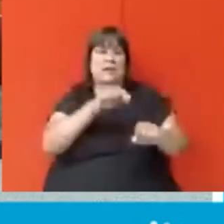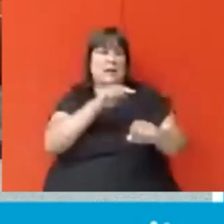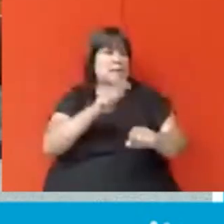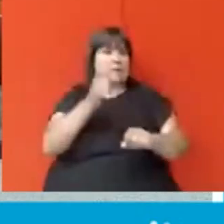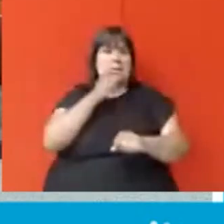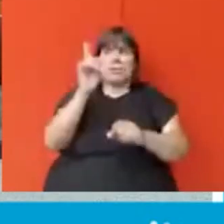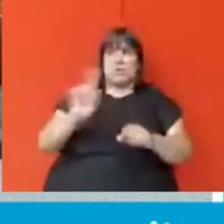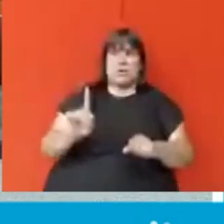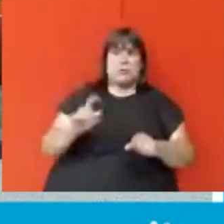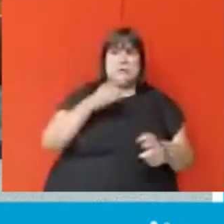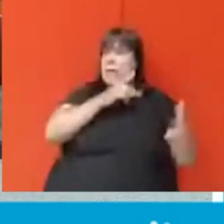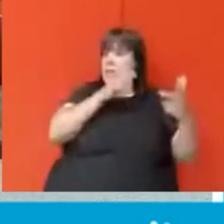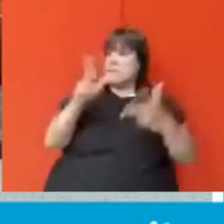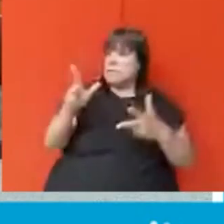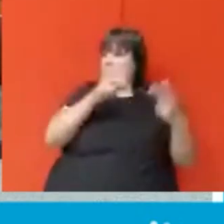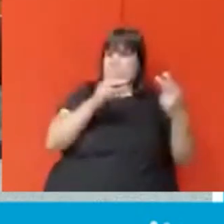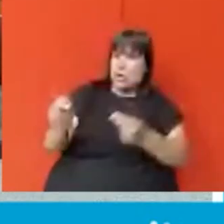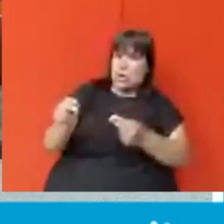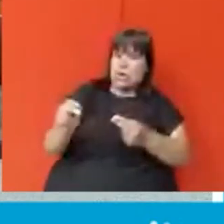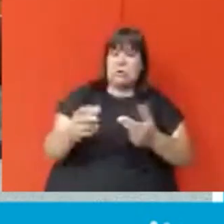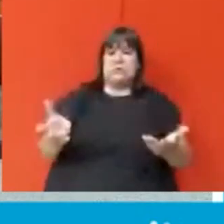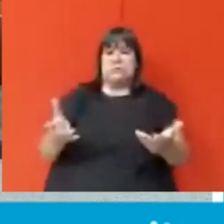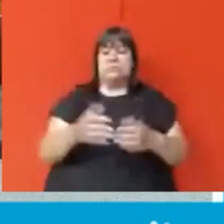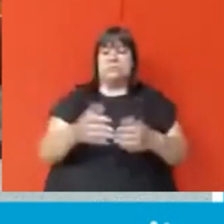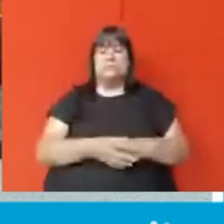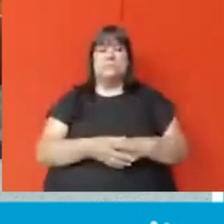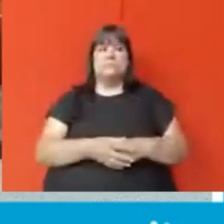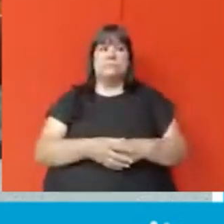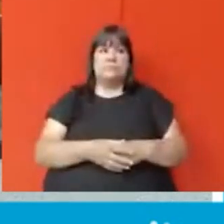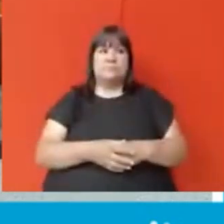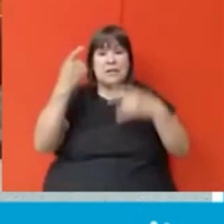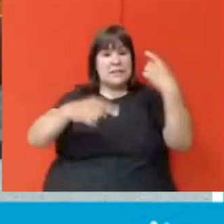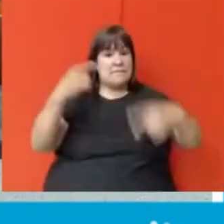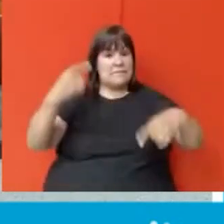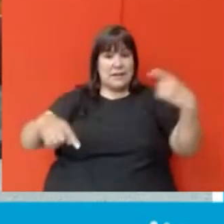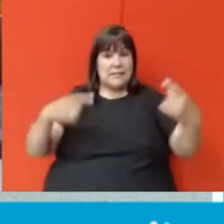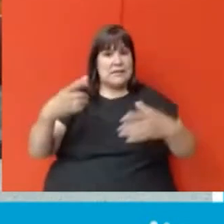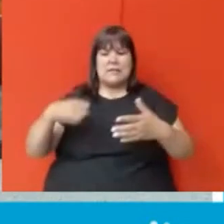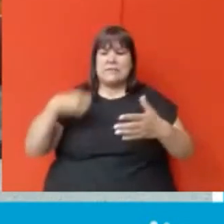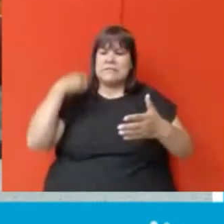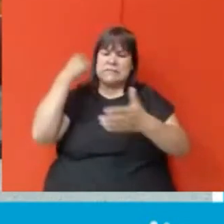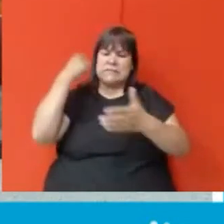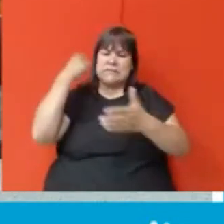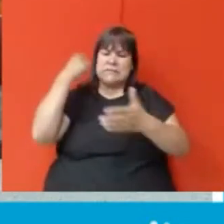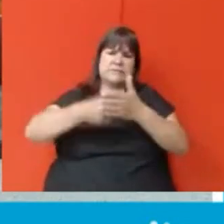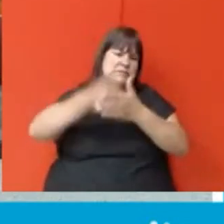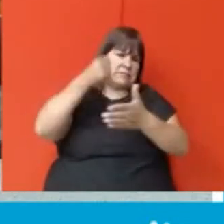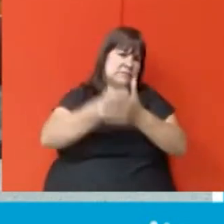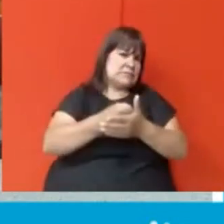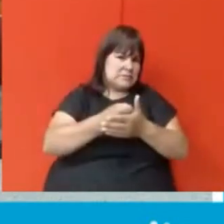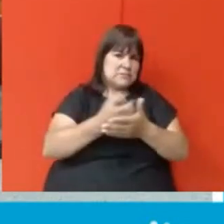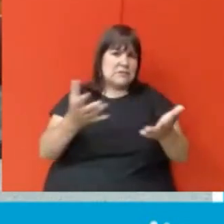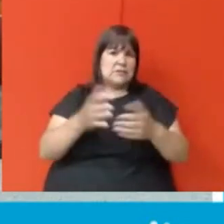También, por ejemplo, son todas situaciones por las cuales yo he venido peleando, digamos, no son situaciones que me son